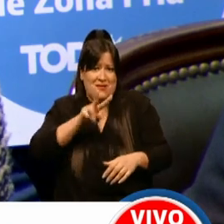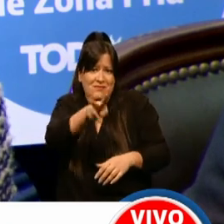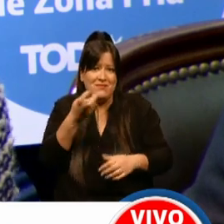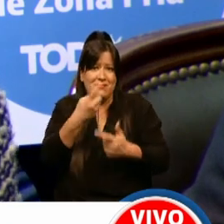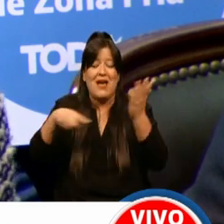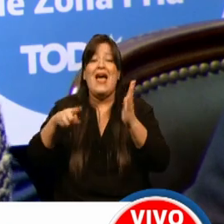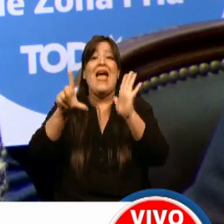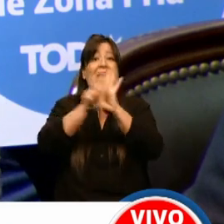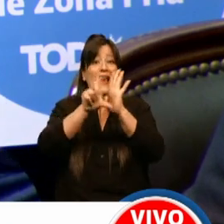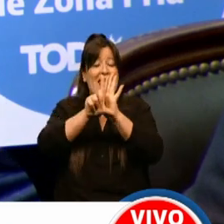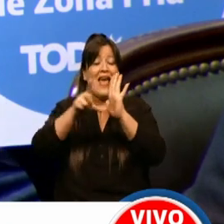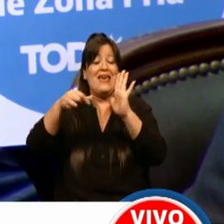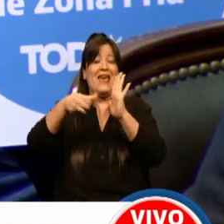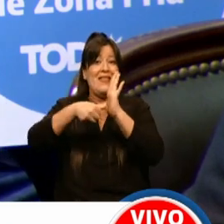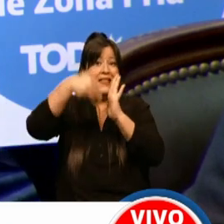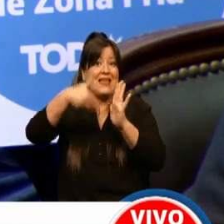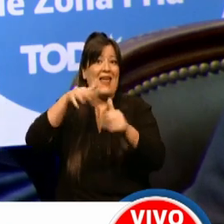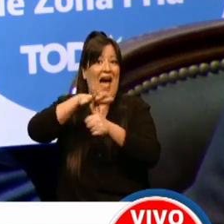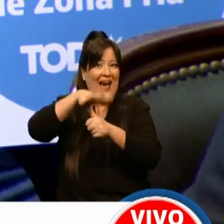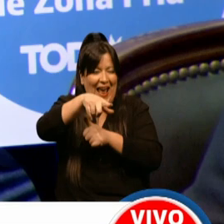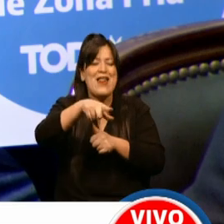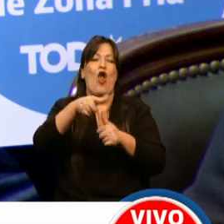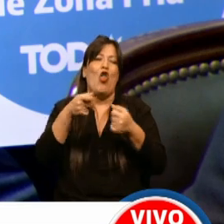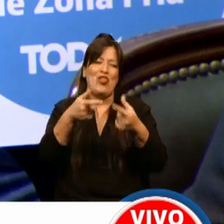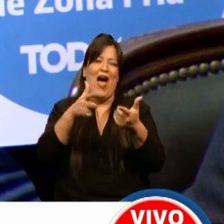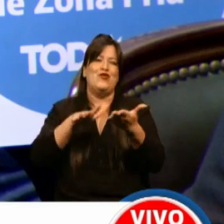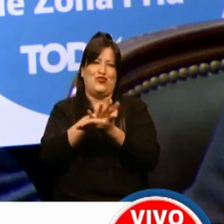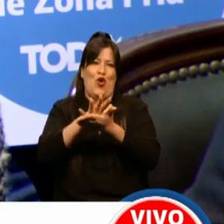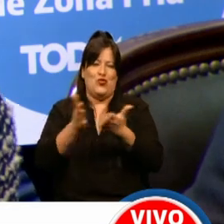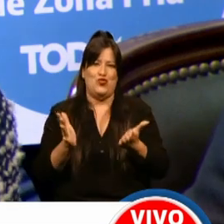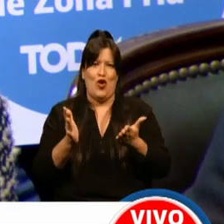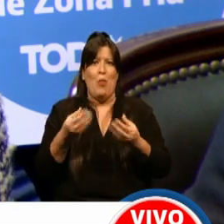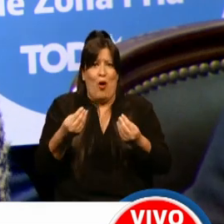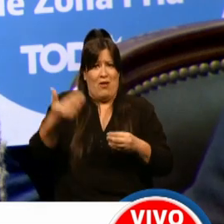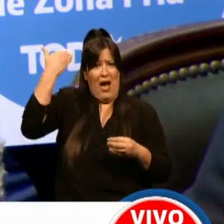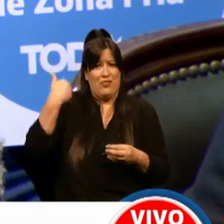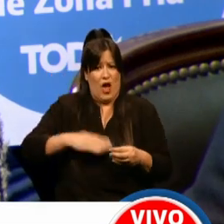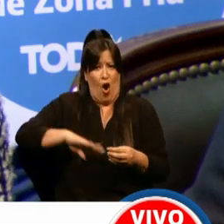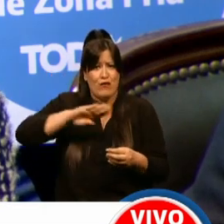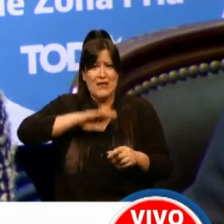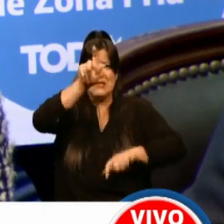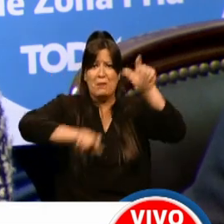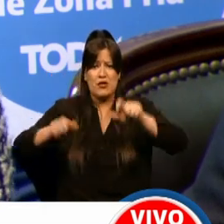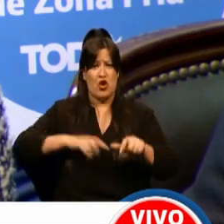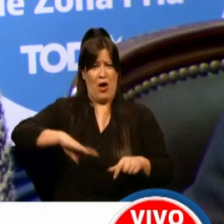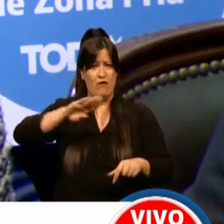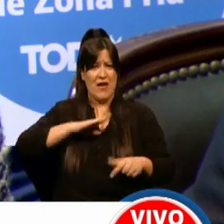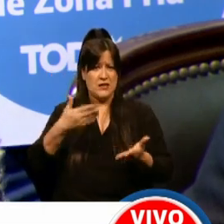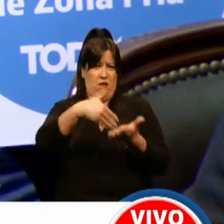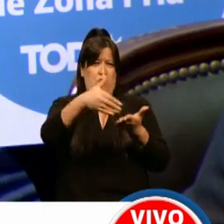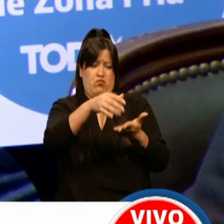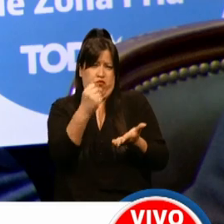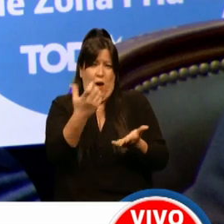de género vino a reparar esa economía esa ofensa a la dignidad de las personas pero no